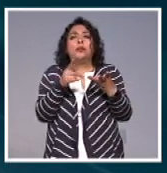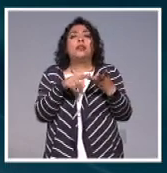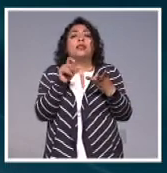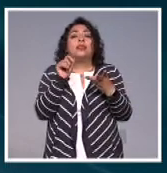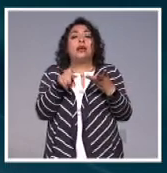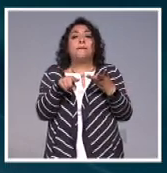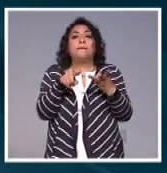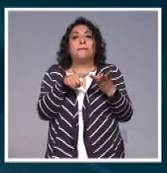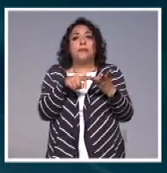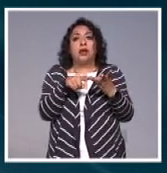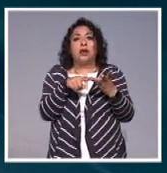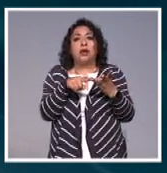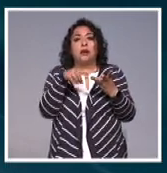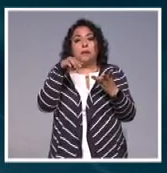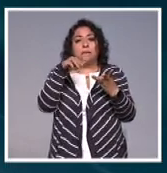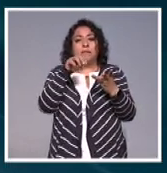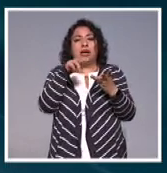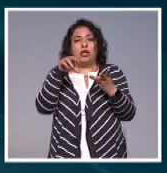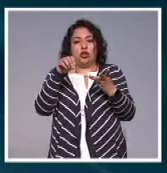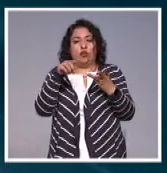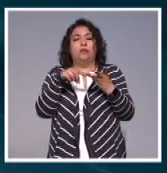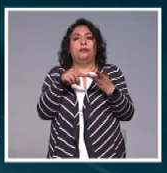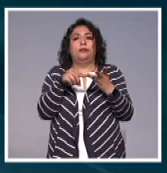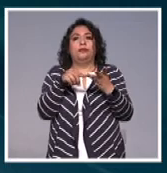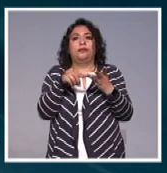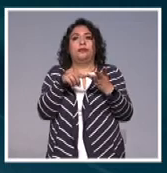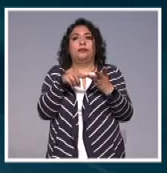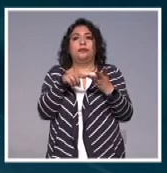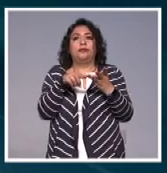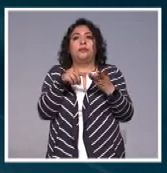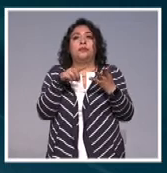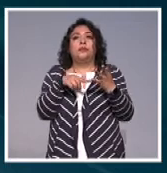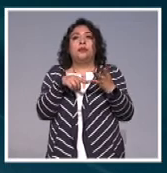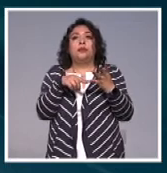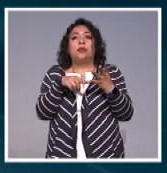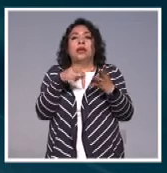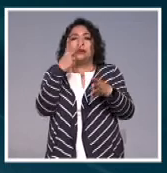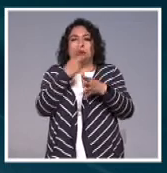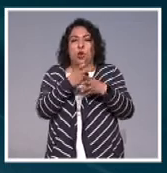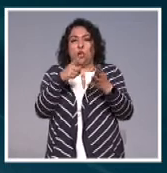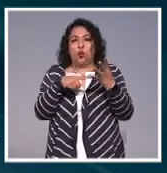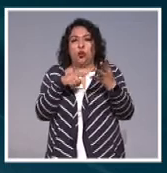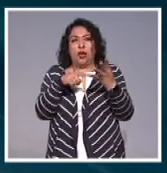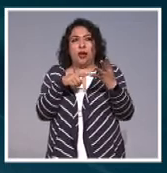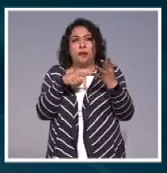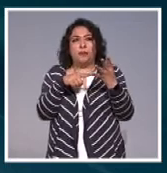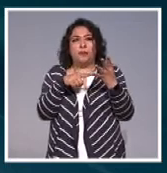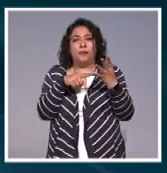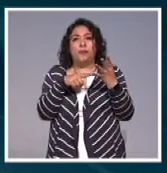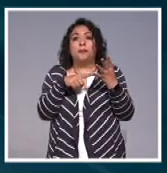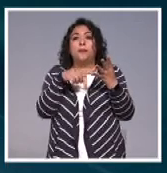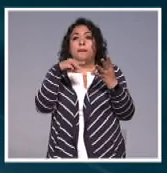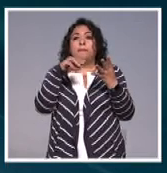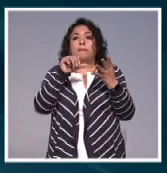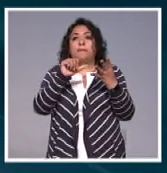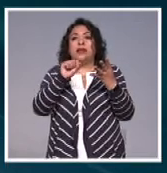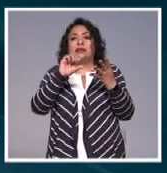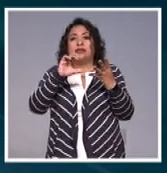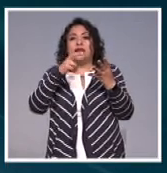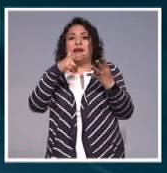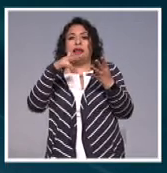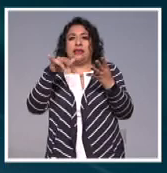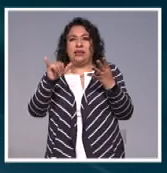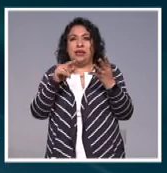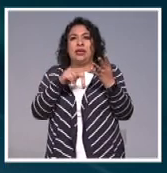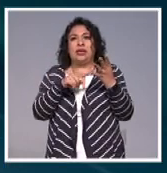También va a estar Manon de Massenet. Y en la segunda parte va a estar Mascagni